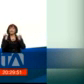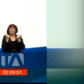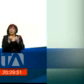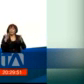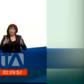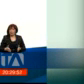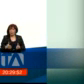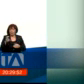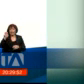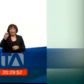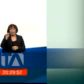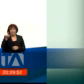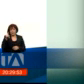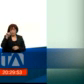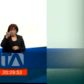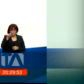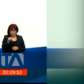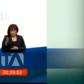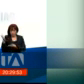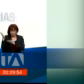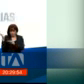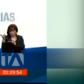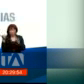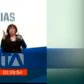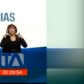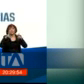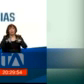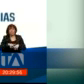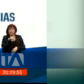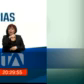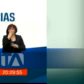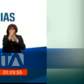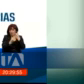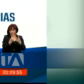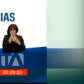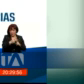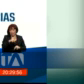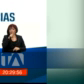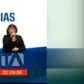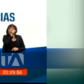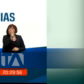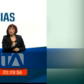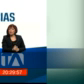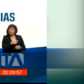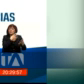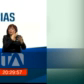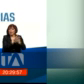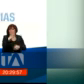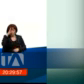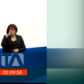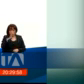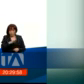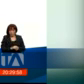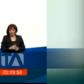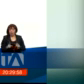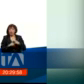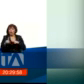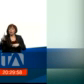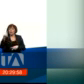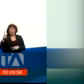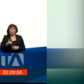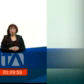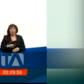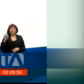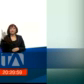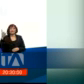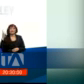investigada por oferta de realizar tráfico de influencias al visitar a una de las testigos del caso Balda, viajó a Bolivia, donde permanece. Subamos a la lista a Carlos